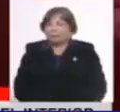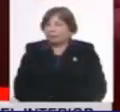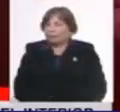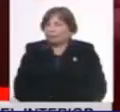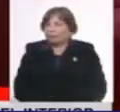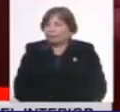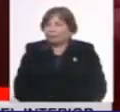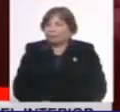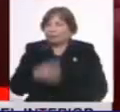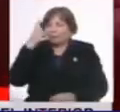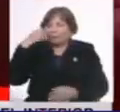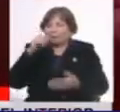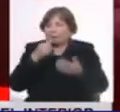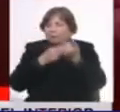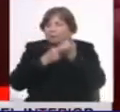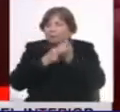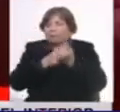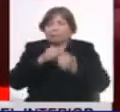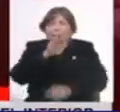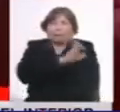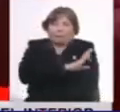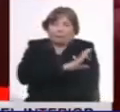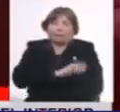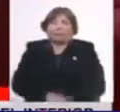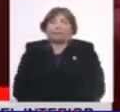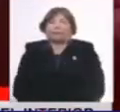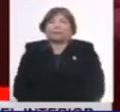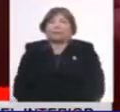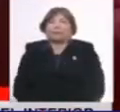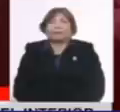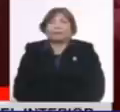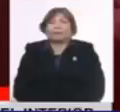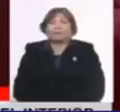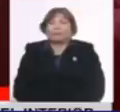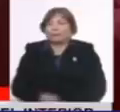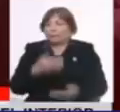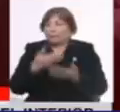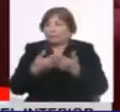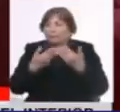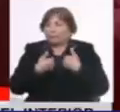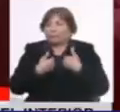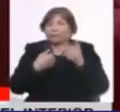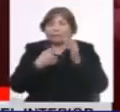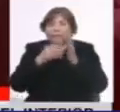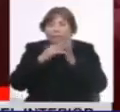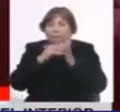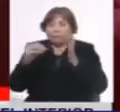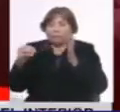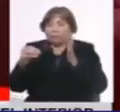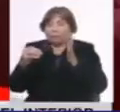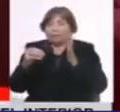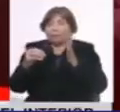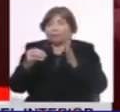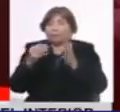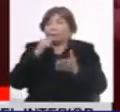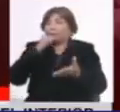¿no?, para que apoye a la fiscalía. Y aquí tengo la copia